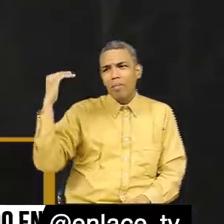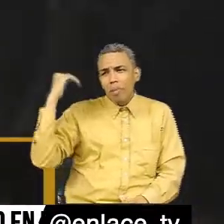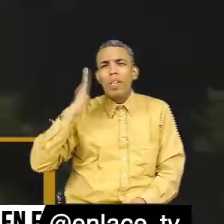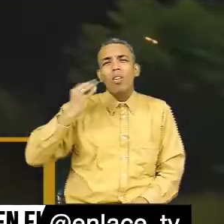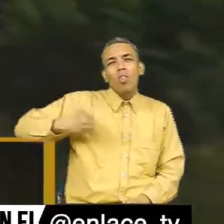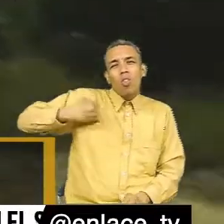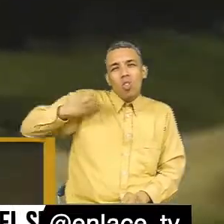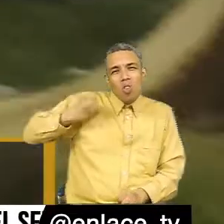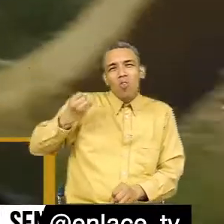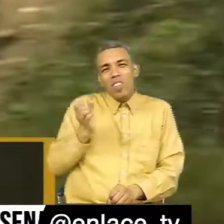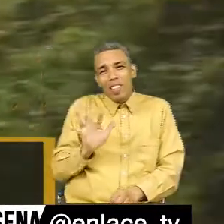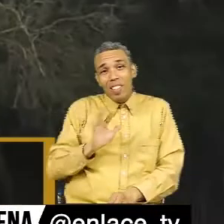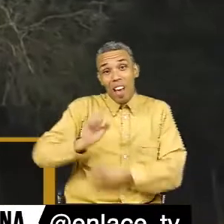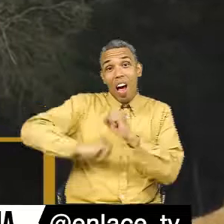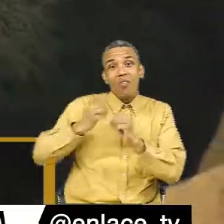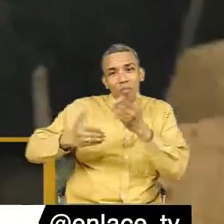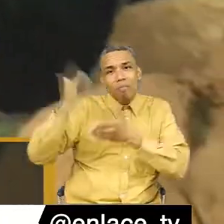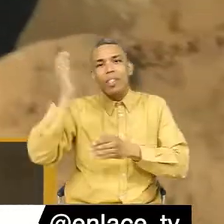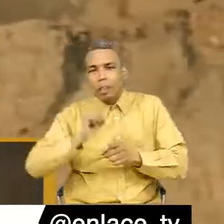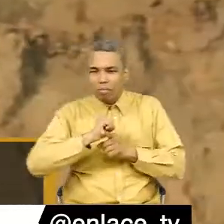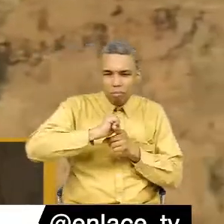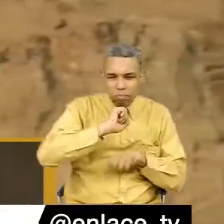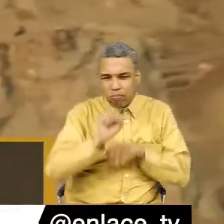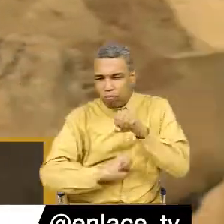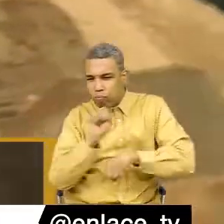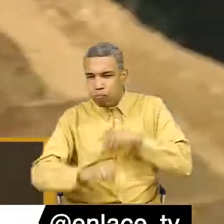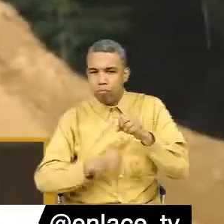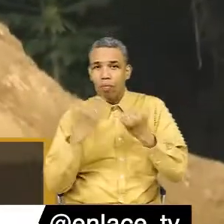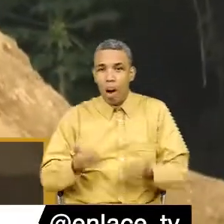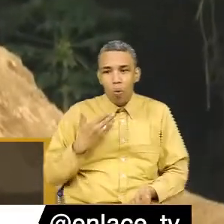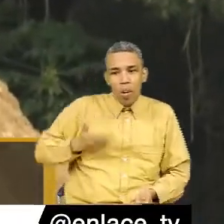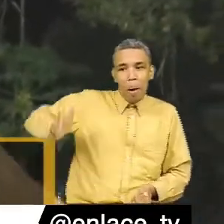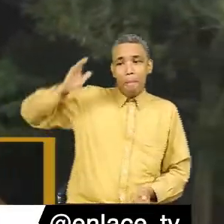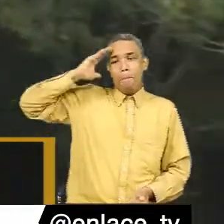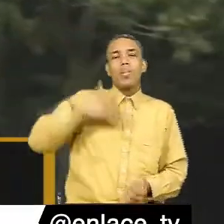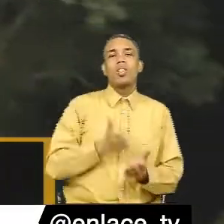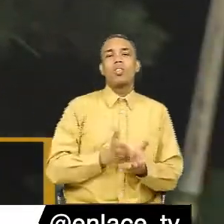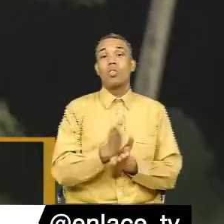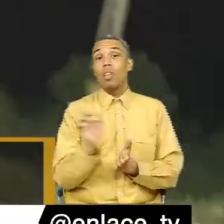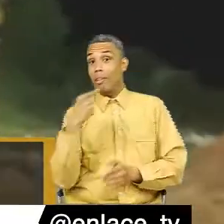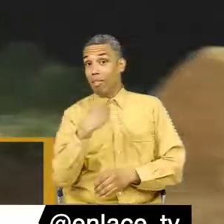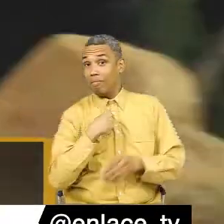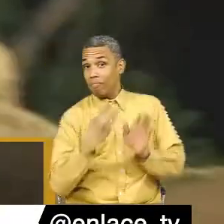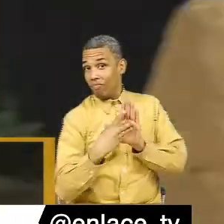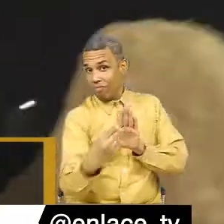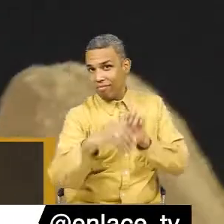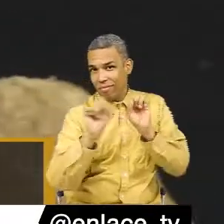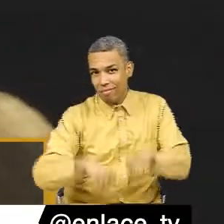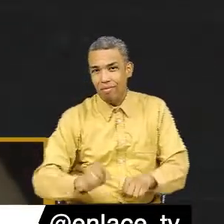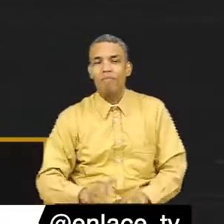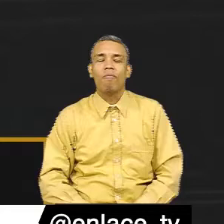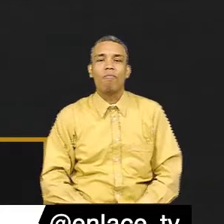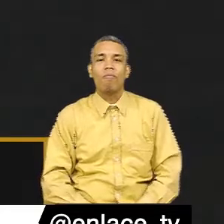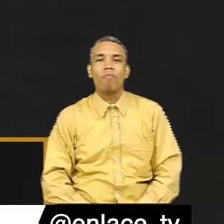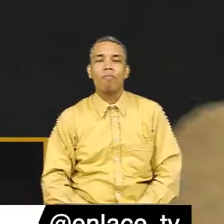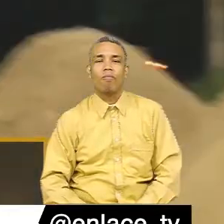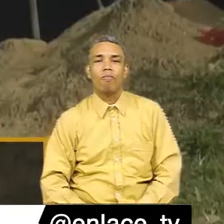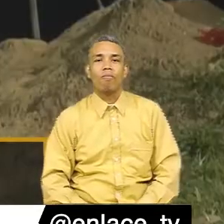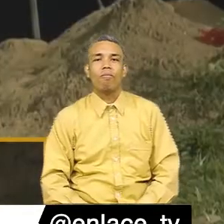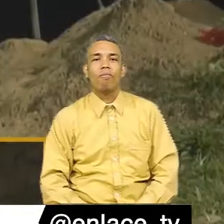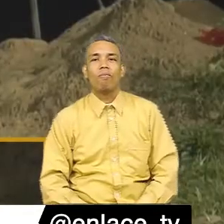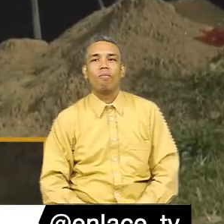talento deportivo que lo caracteriza, inspira no solo a niños, sino a jóvenes a que sigan el mismo camino que hoy lo ha llevado a estar entre los mejores del